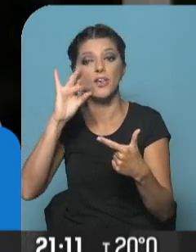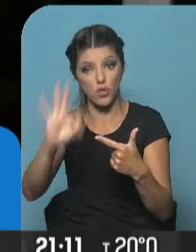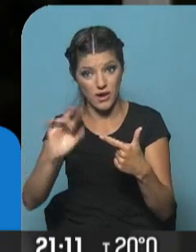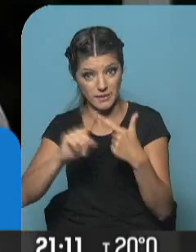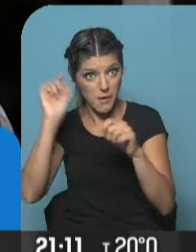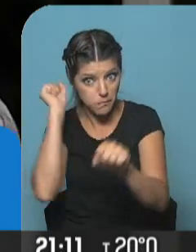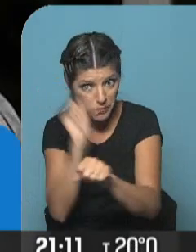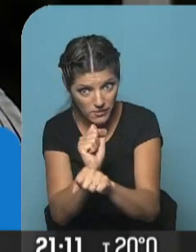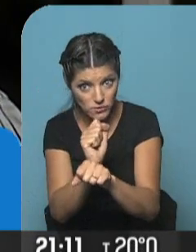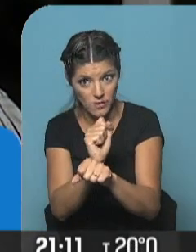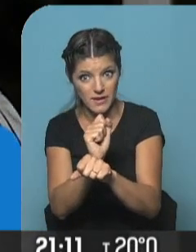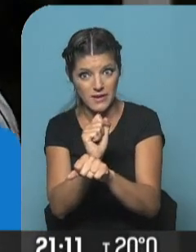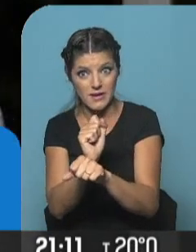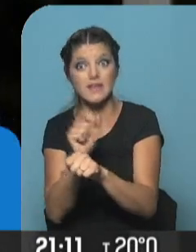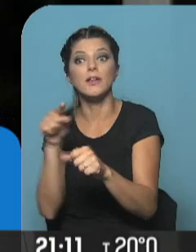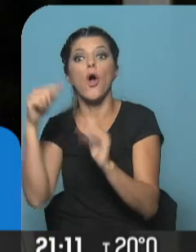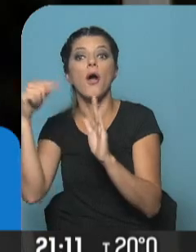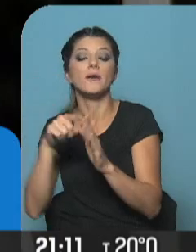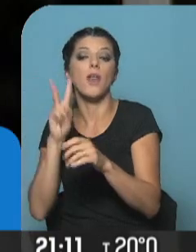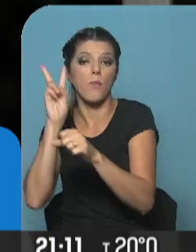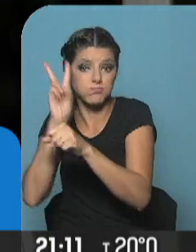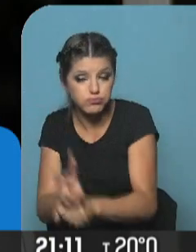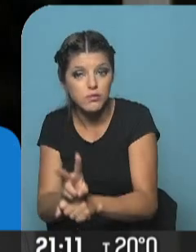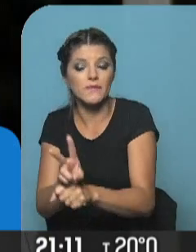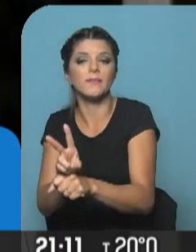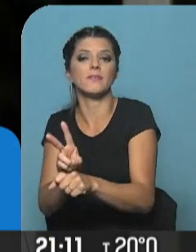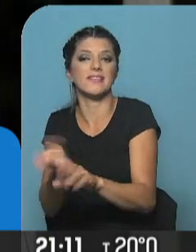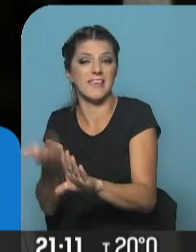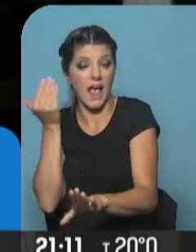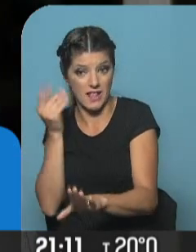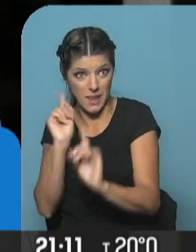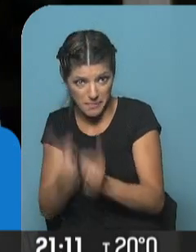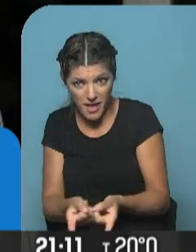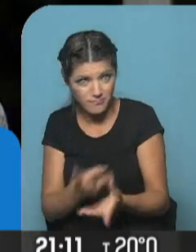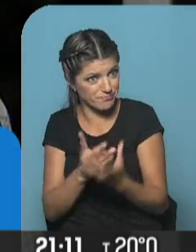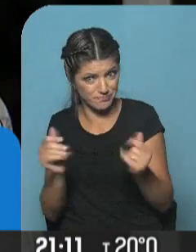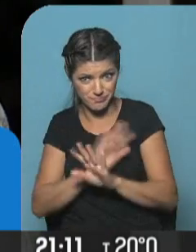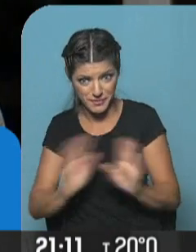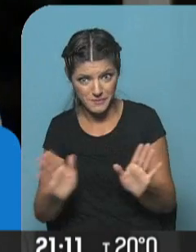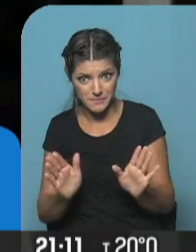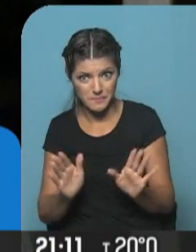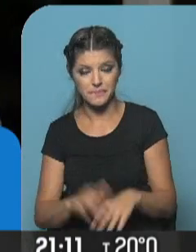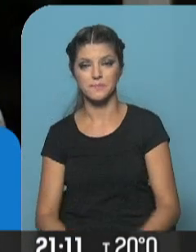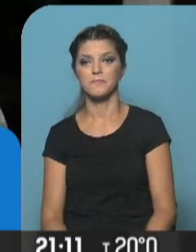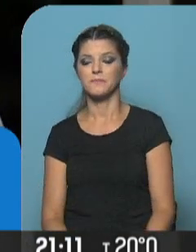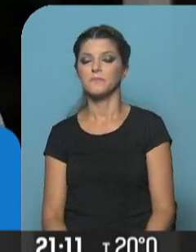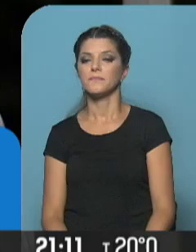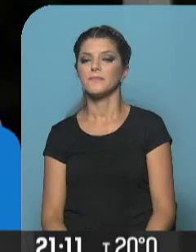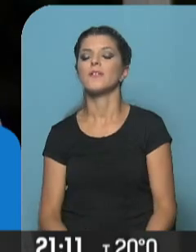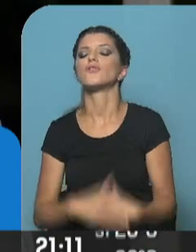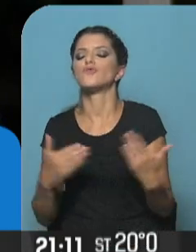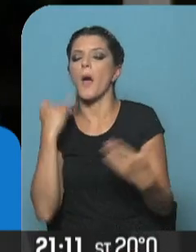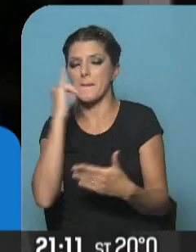en el Congreso, dejaron de decir que era eso. Entonces, lo que yo digo es, cuando uno, a los ciudadanos en general, pero sobre todo cuando